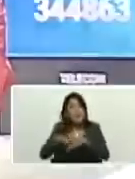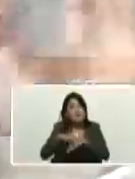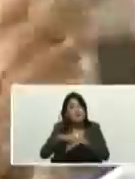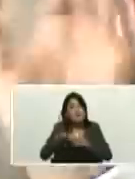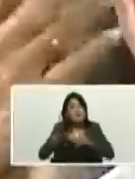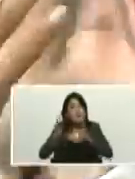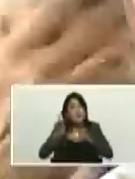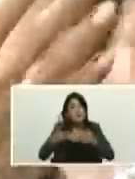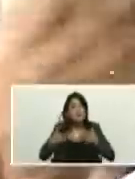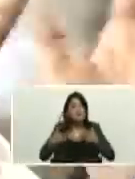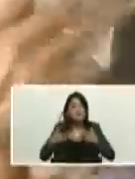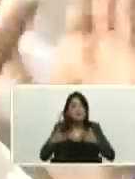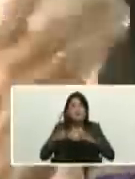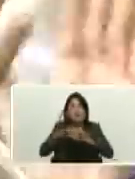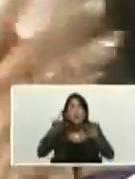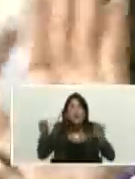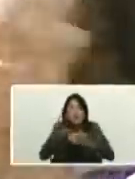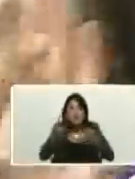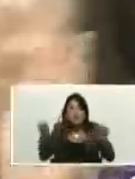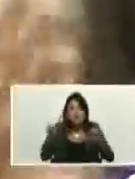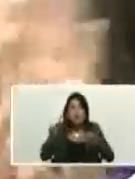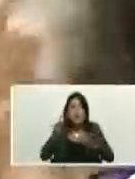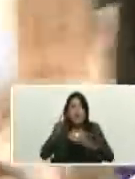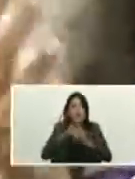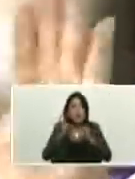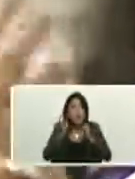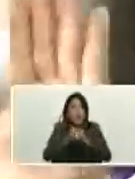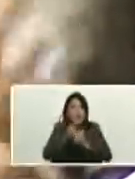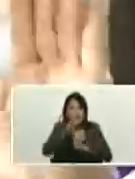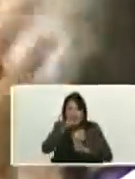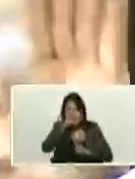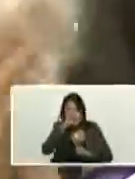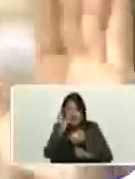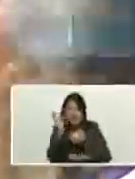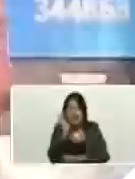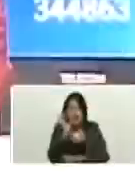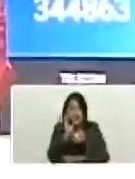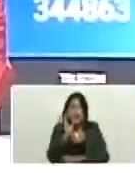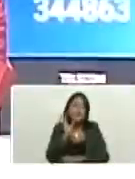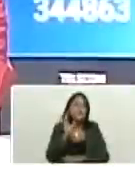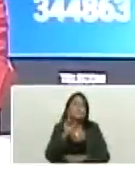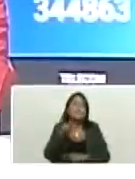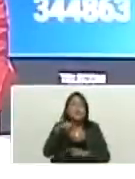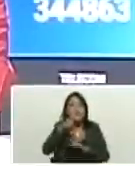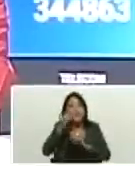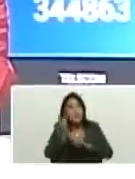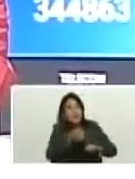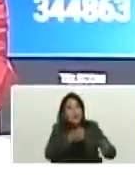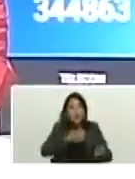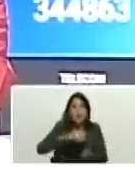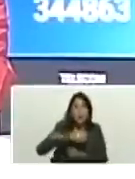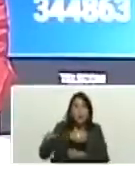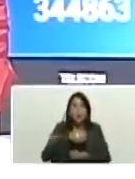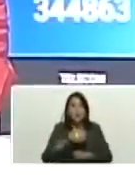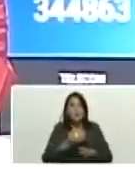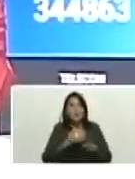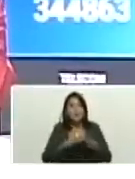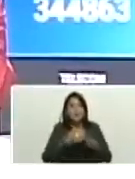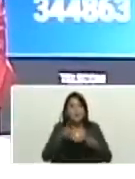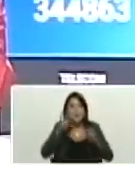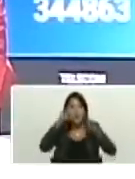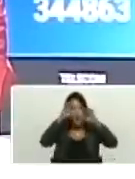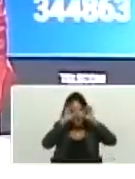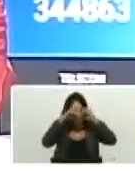los maestros en Anzoátegui, Barinas, Caracas, Monagas y del Tamacuro. Centro oftalmológico, unidades